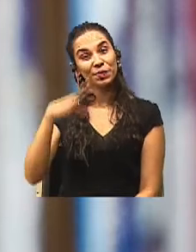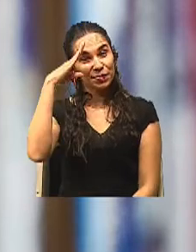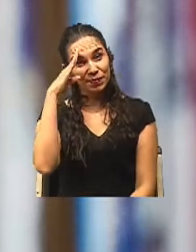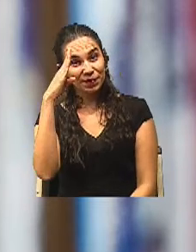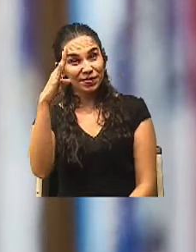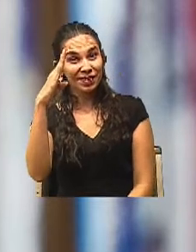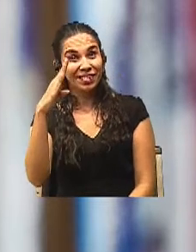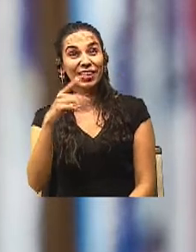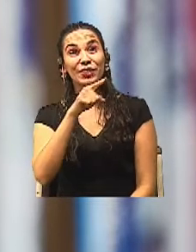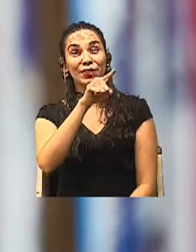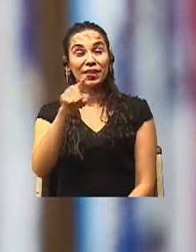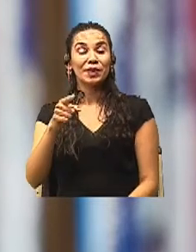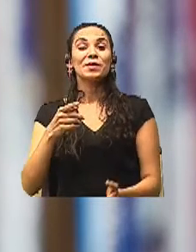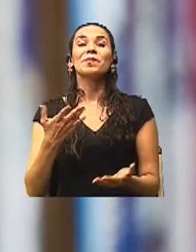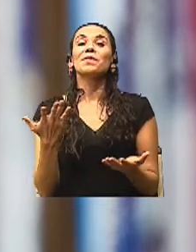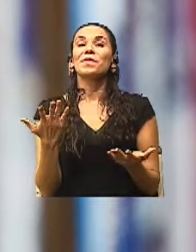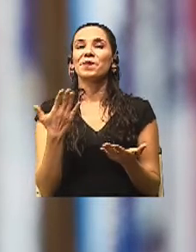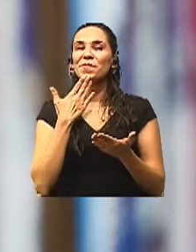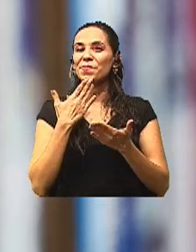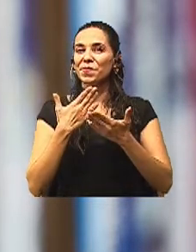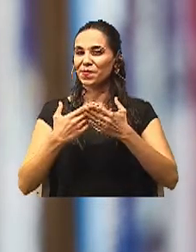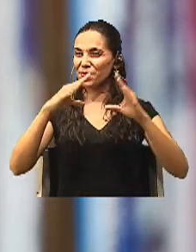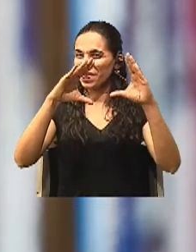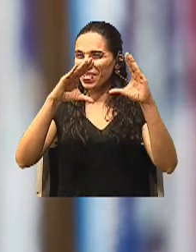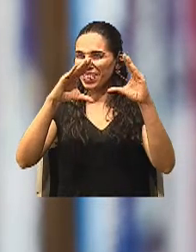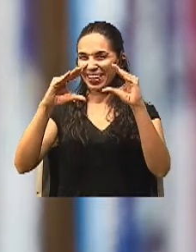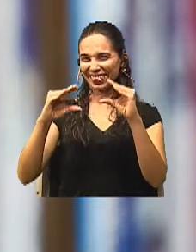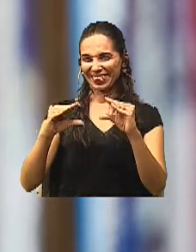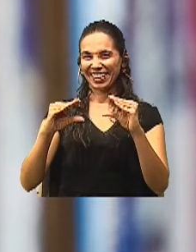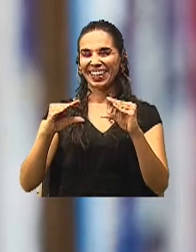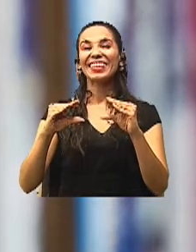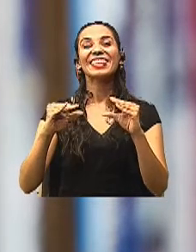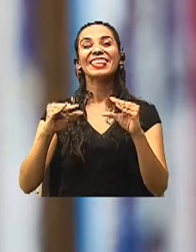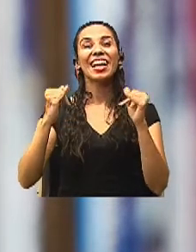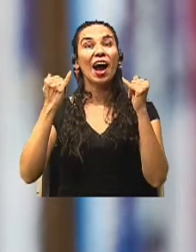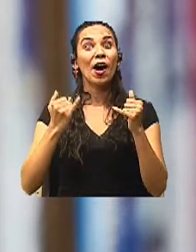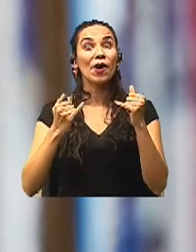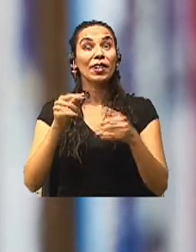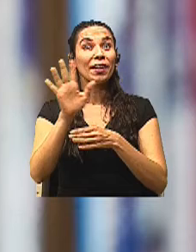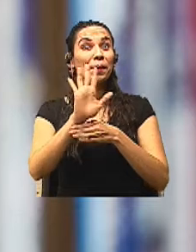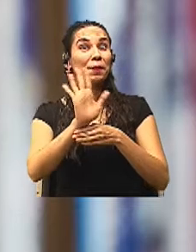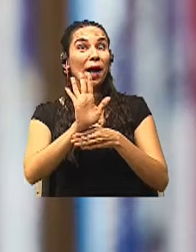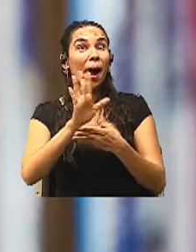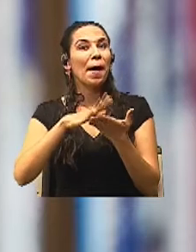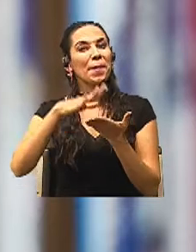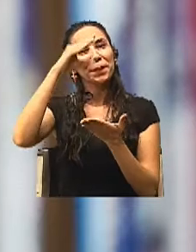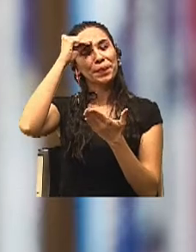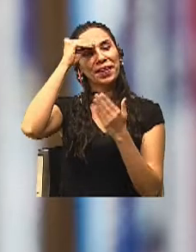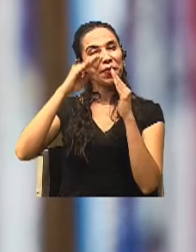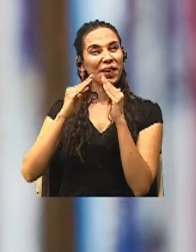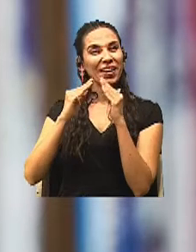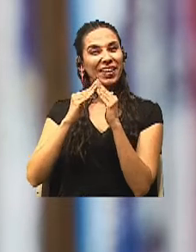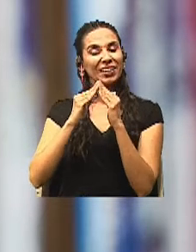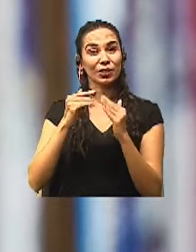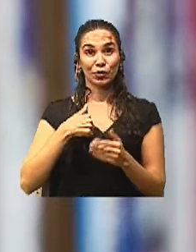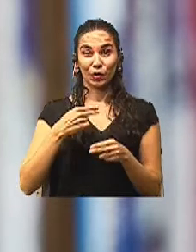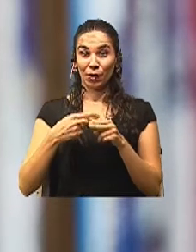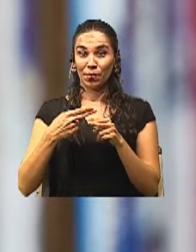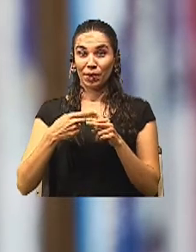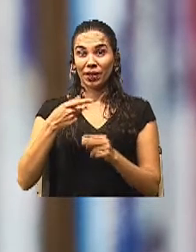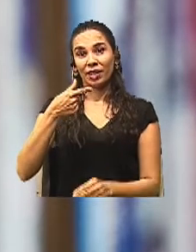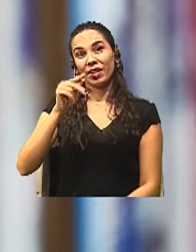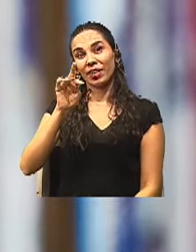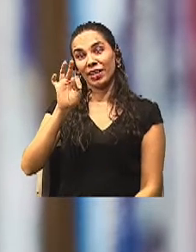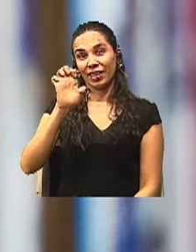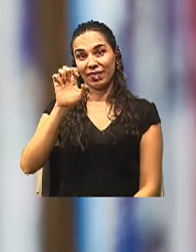Hola, tengan todos ustedes muy buenas tardes. Este es su programa Aprendo en Casa. Yo soy Gretel Ruiz